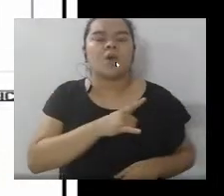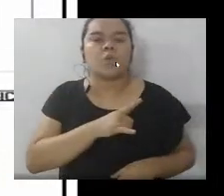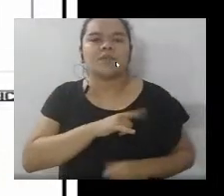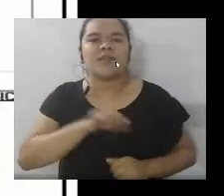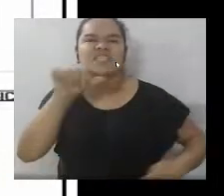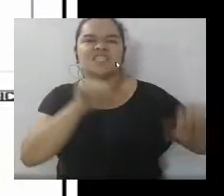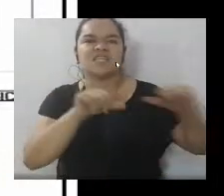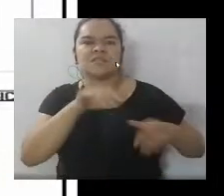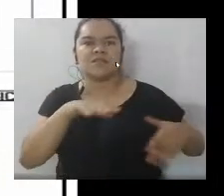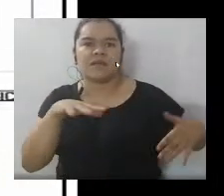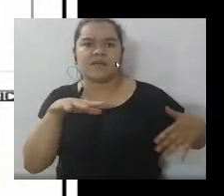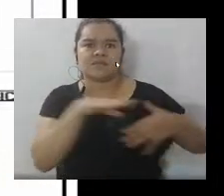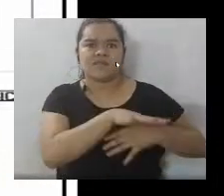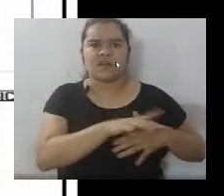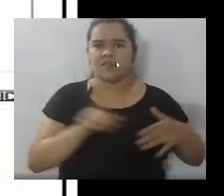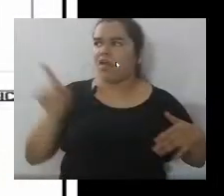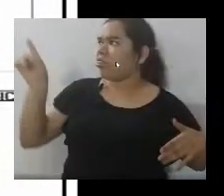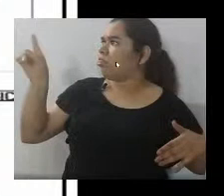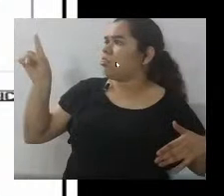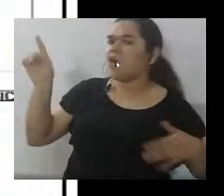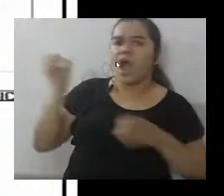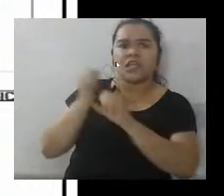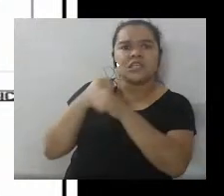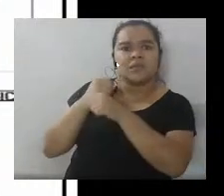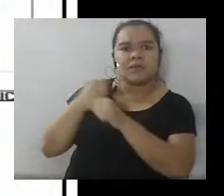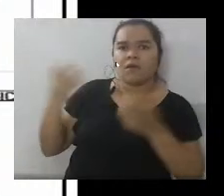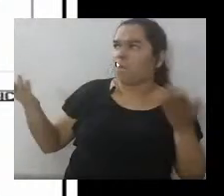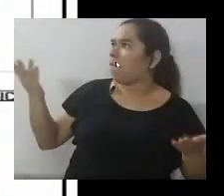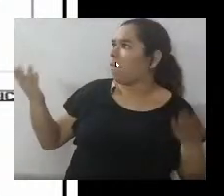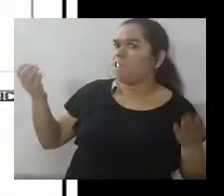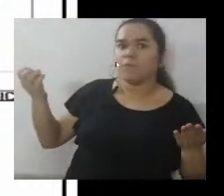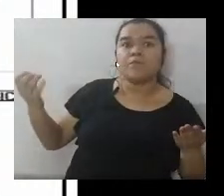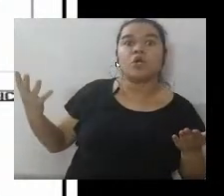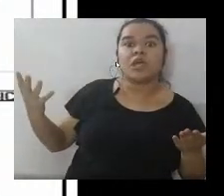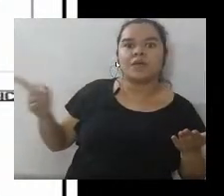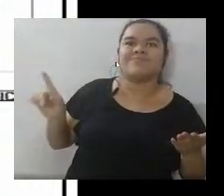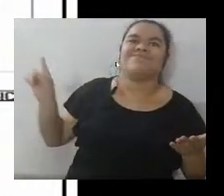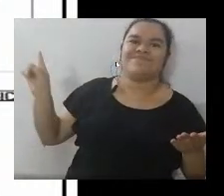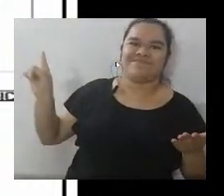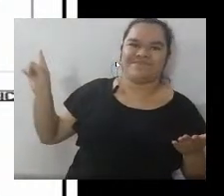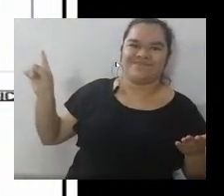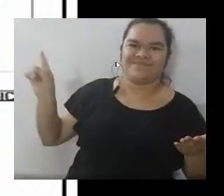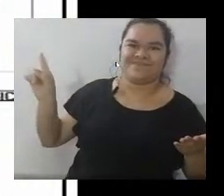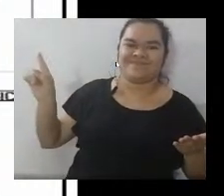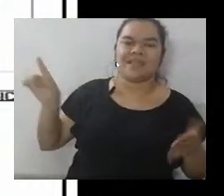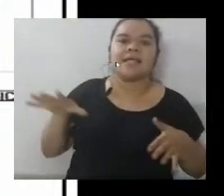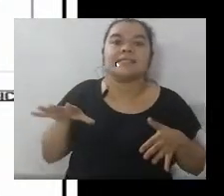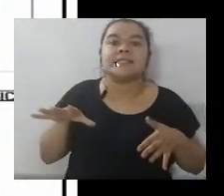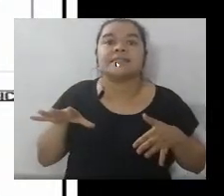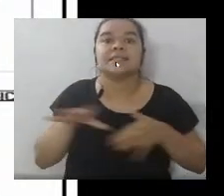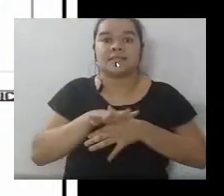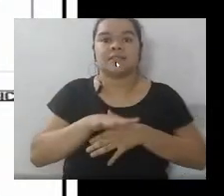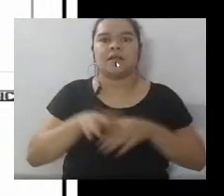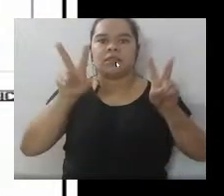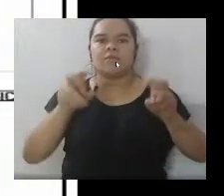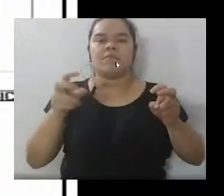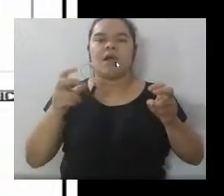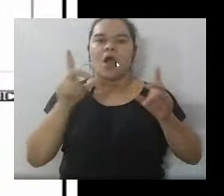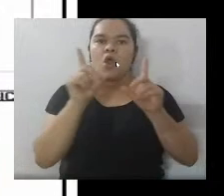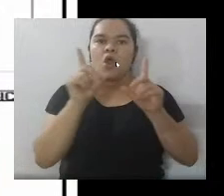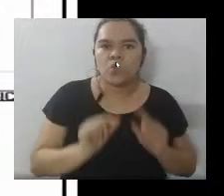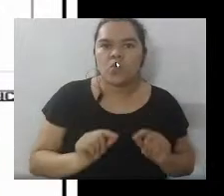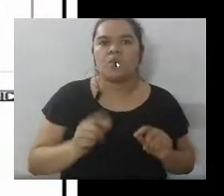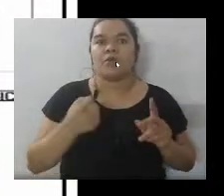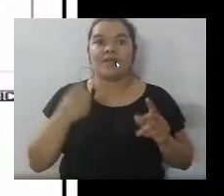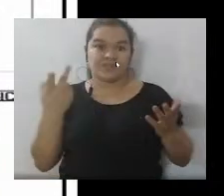requerimos de una formación en física, química y matemática que nos da una Facultad de Ciencias Exactas. Por eso bioquímica no forma parte de la